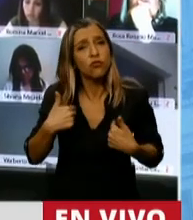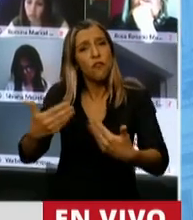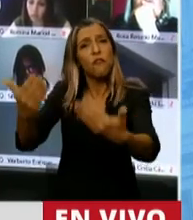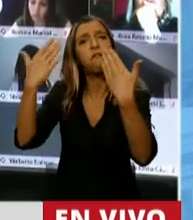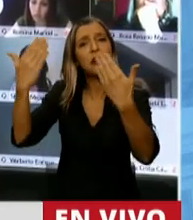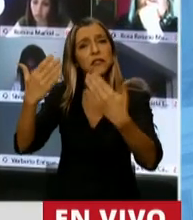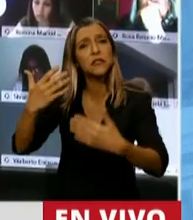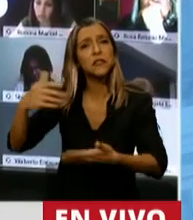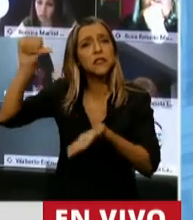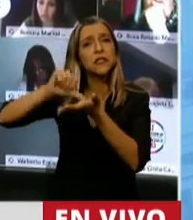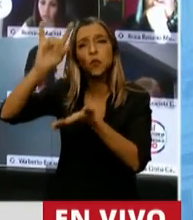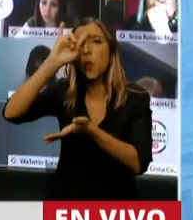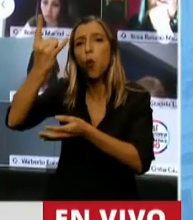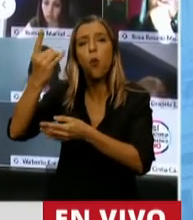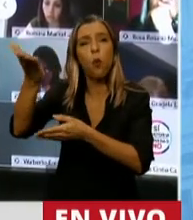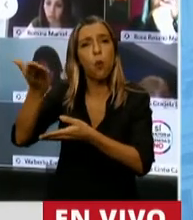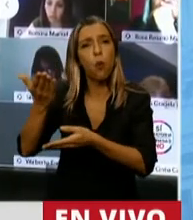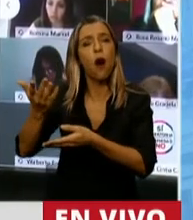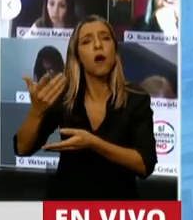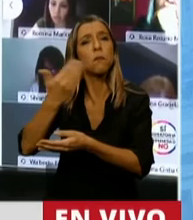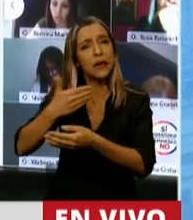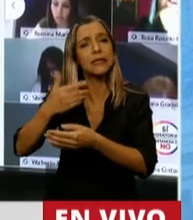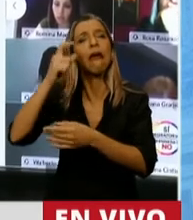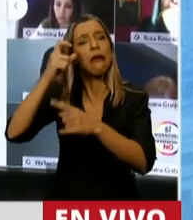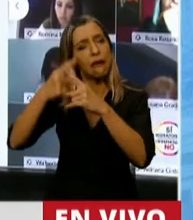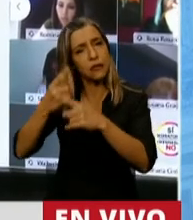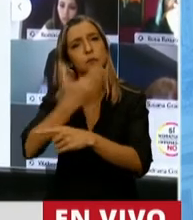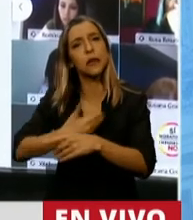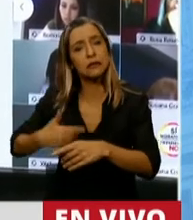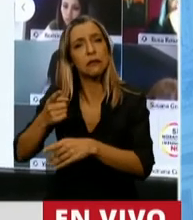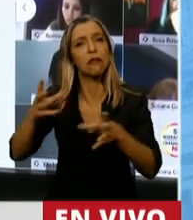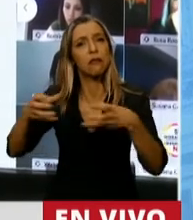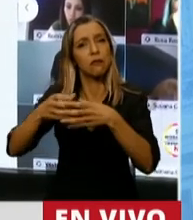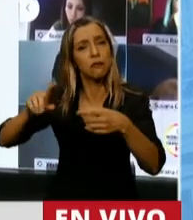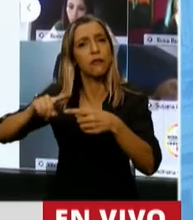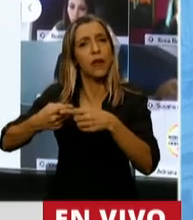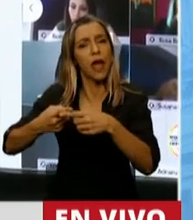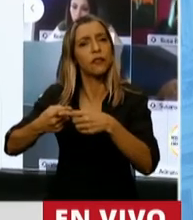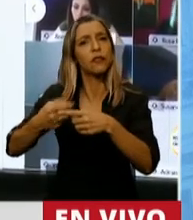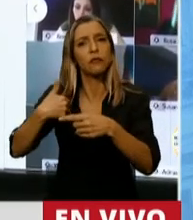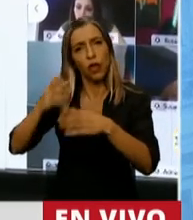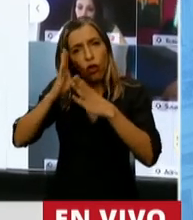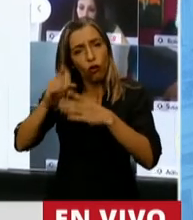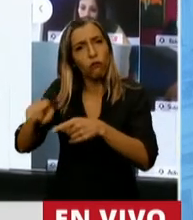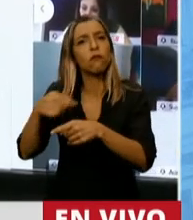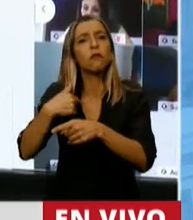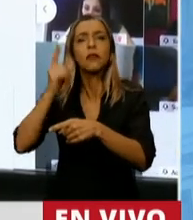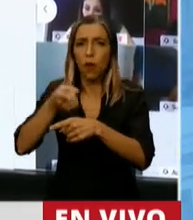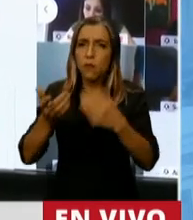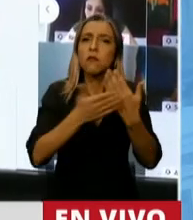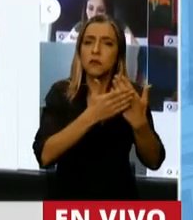cuando tienen un presidente, un expresidente del Partido Conservador y un expresidente del Partido de